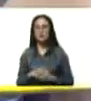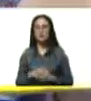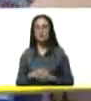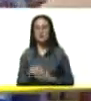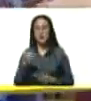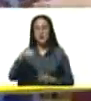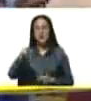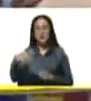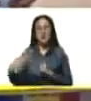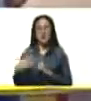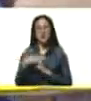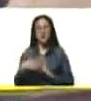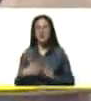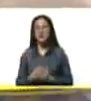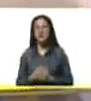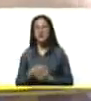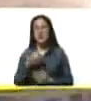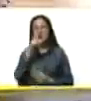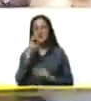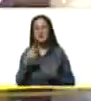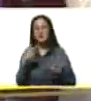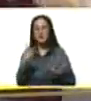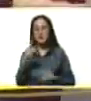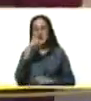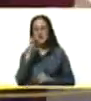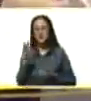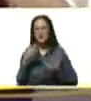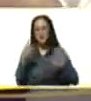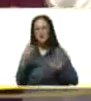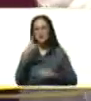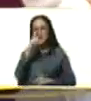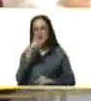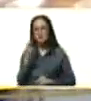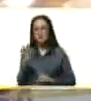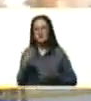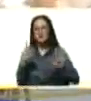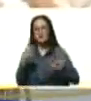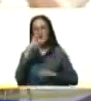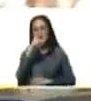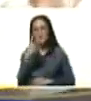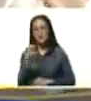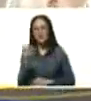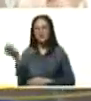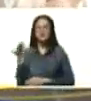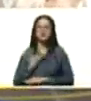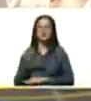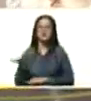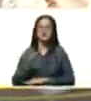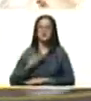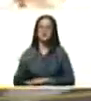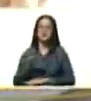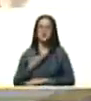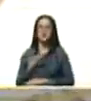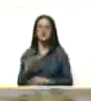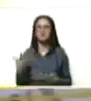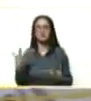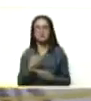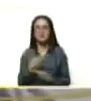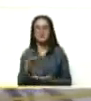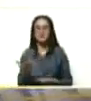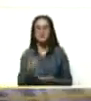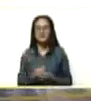atacaron. Exacto. Año 17, año 18, año 19, año 20, sanciones, nos congelaron las cuentas.